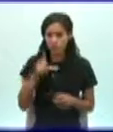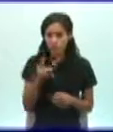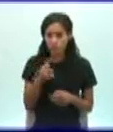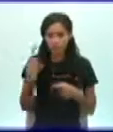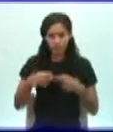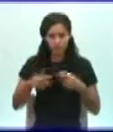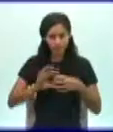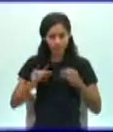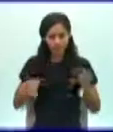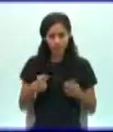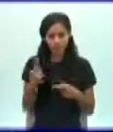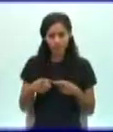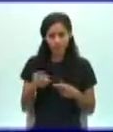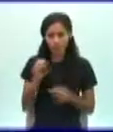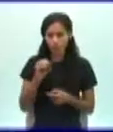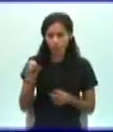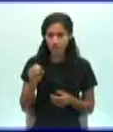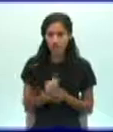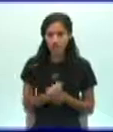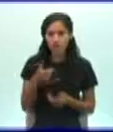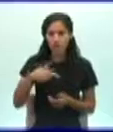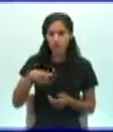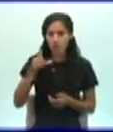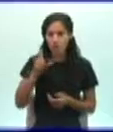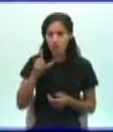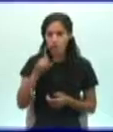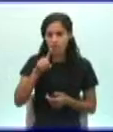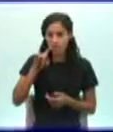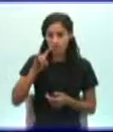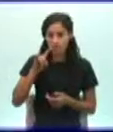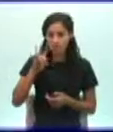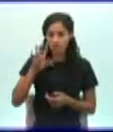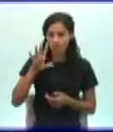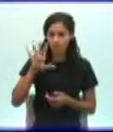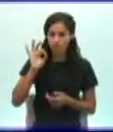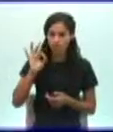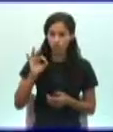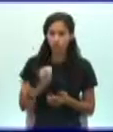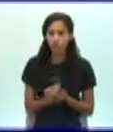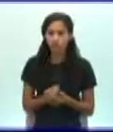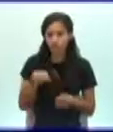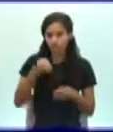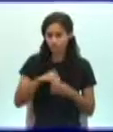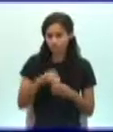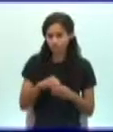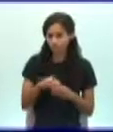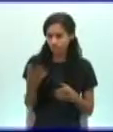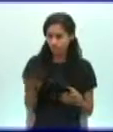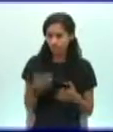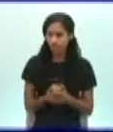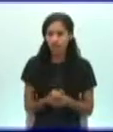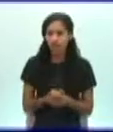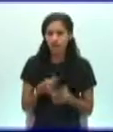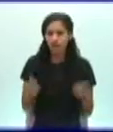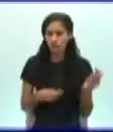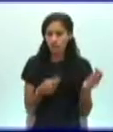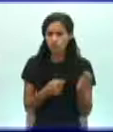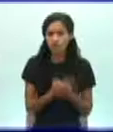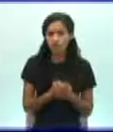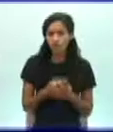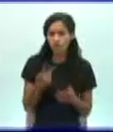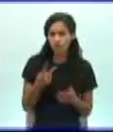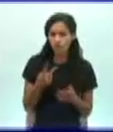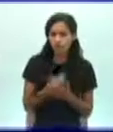antigua provincia de Oriente. En julio de 1958 se incorporó al Ejército Rebelde en el Segundo Frente